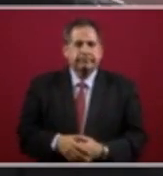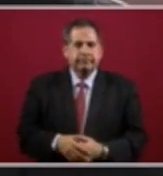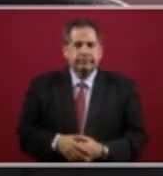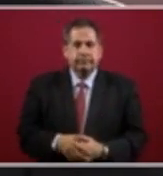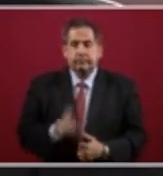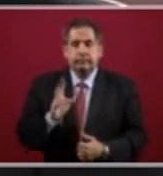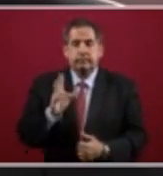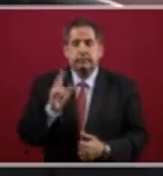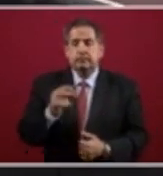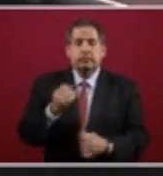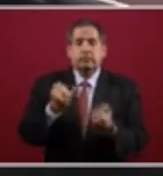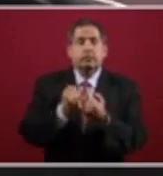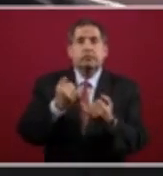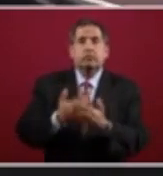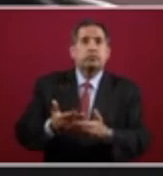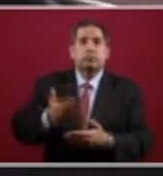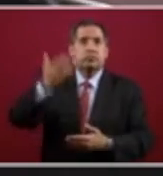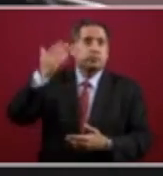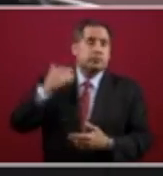Ya no estamos en los tiempos